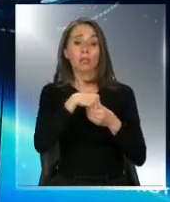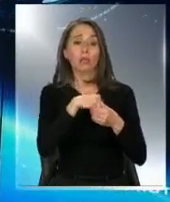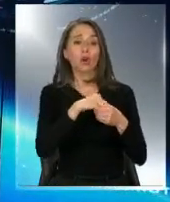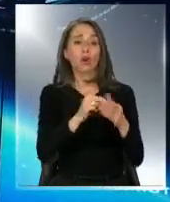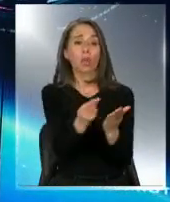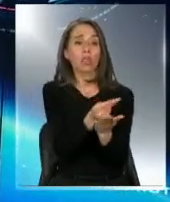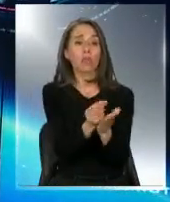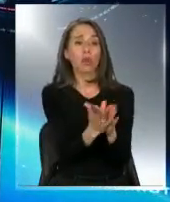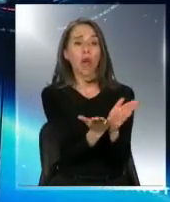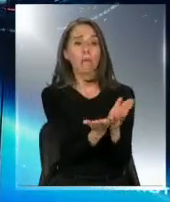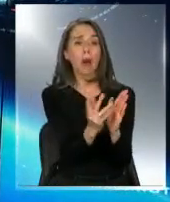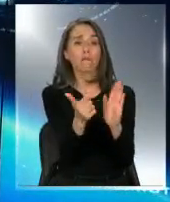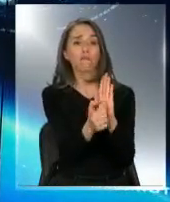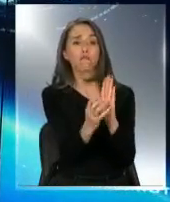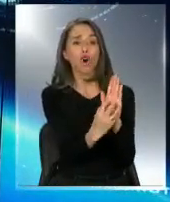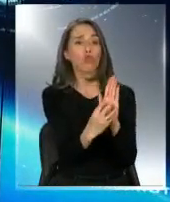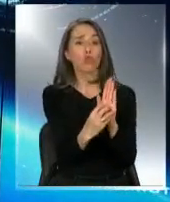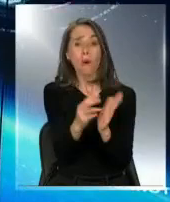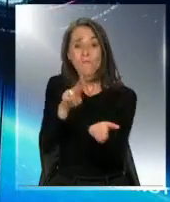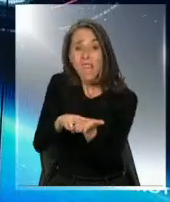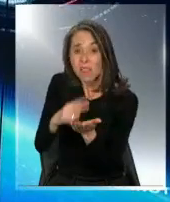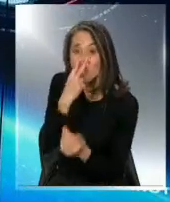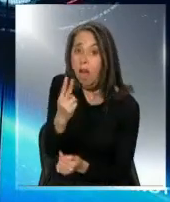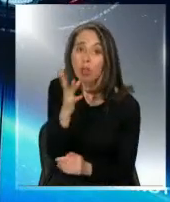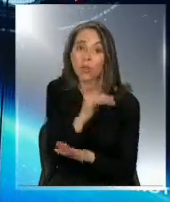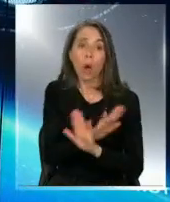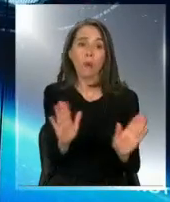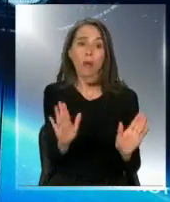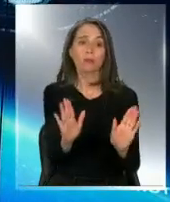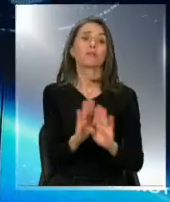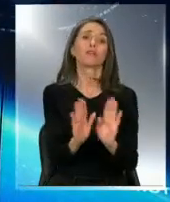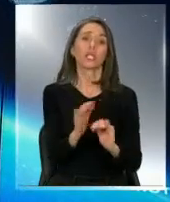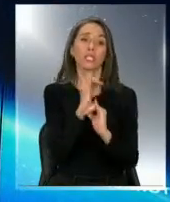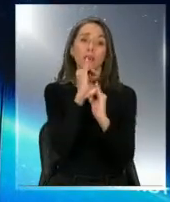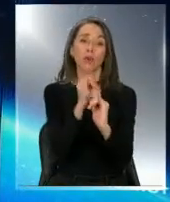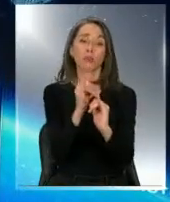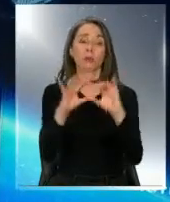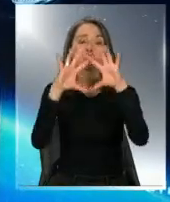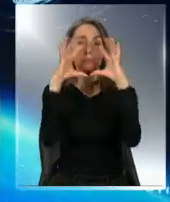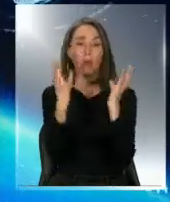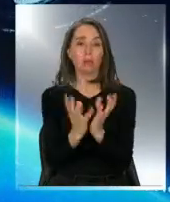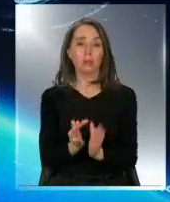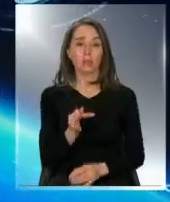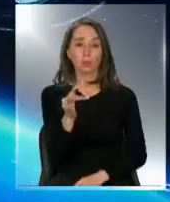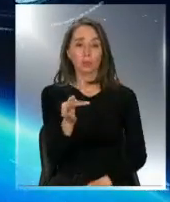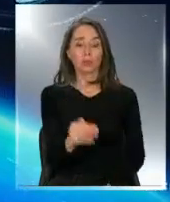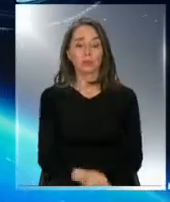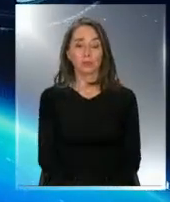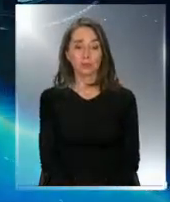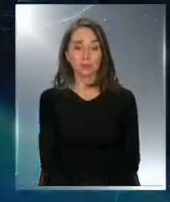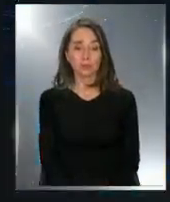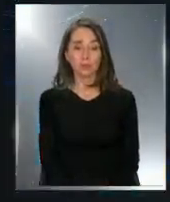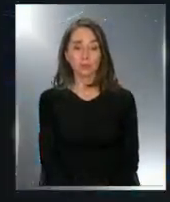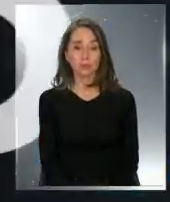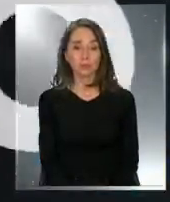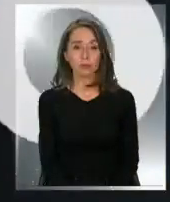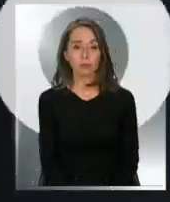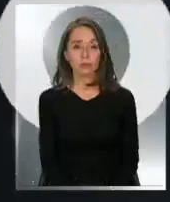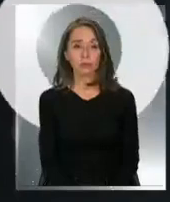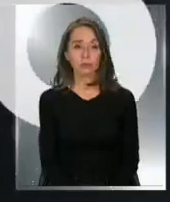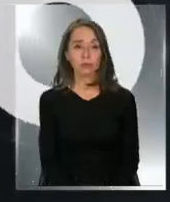libros de historia. Con esta información llegamos al final de este capítulo de Planeta Futuro.